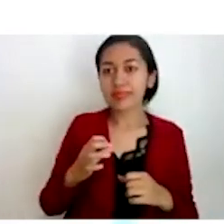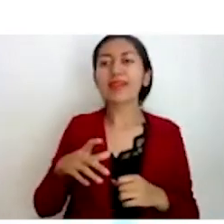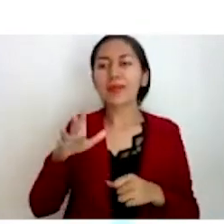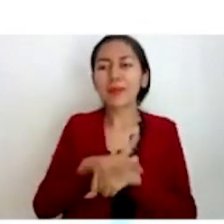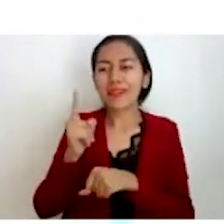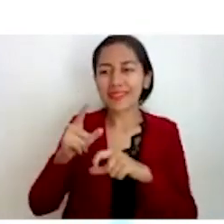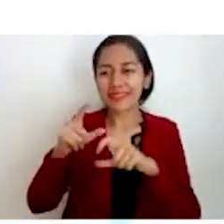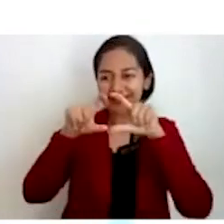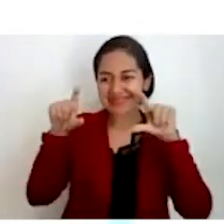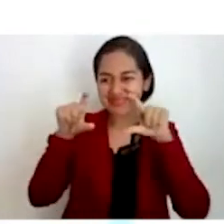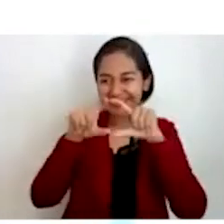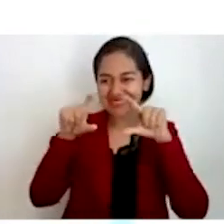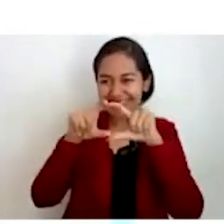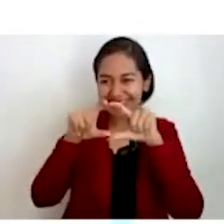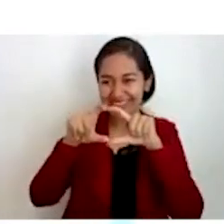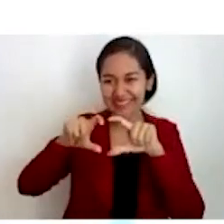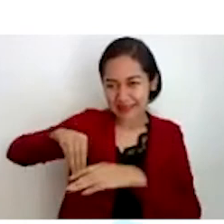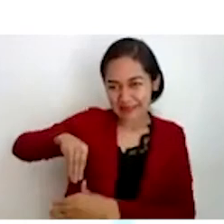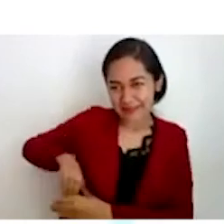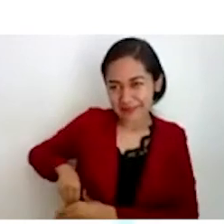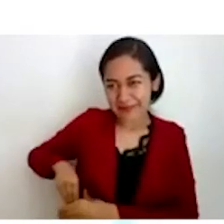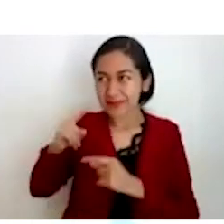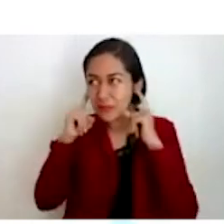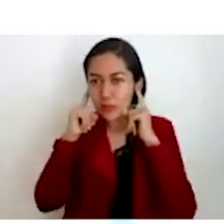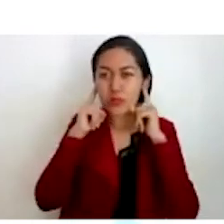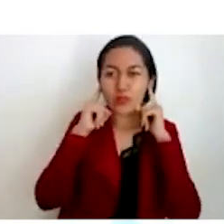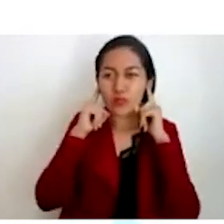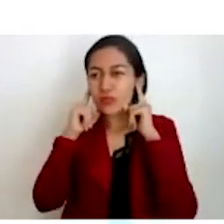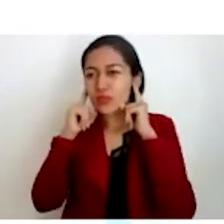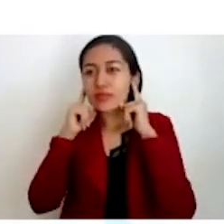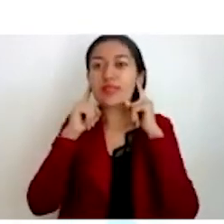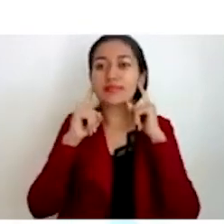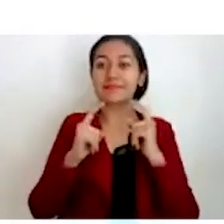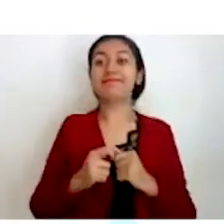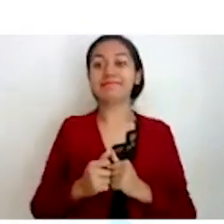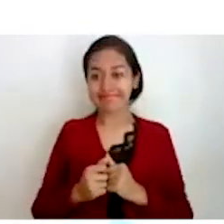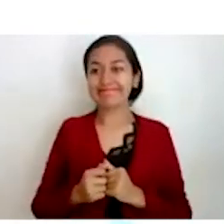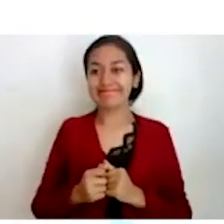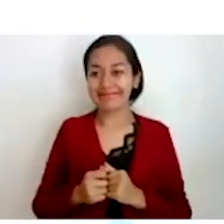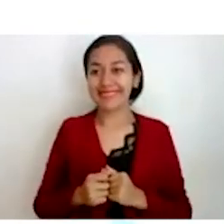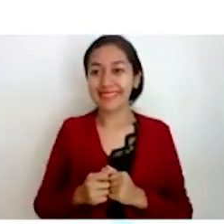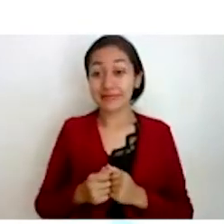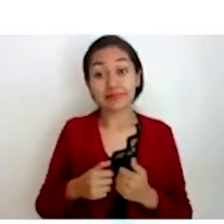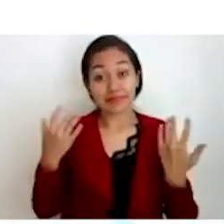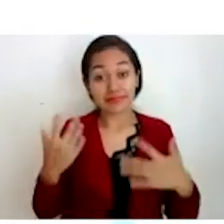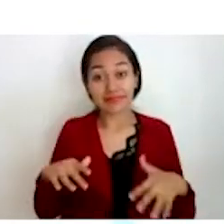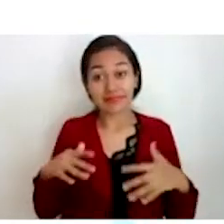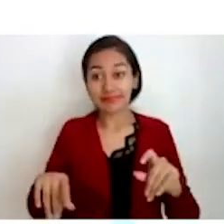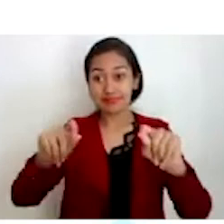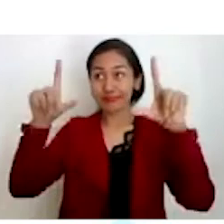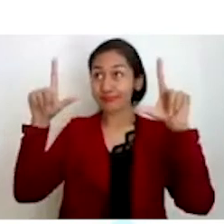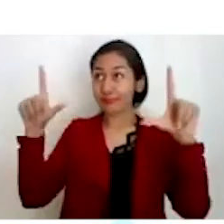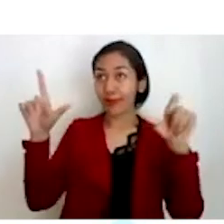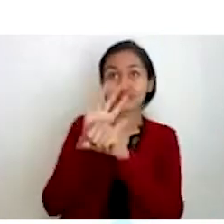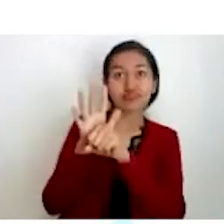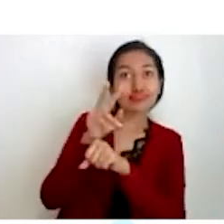poner y que compartimos en la versión de Ron Granier de manera diegética. Placentera escena que termina de pronto